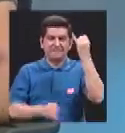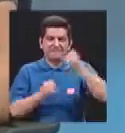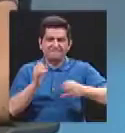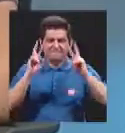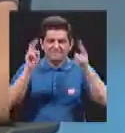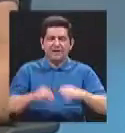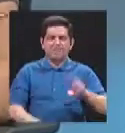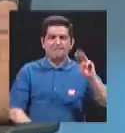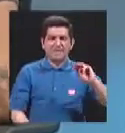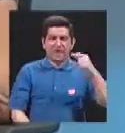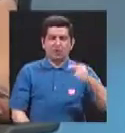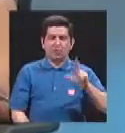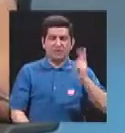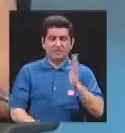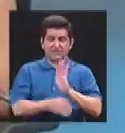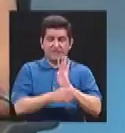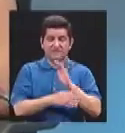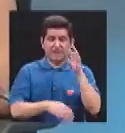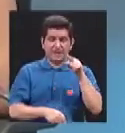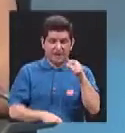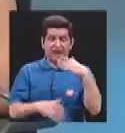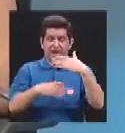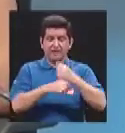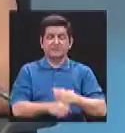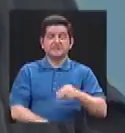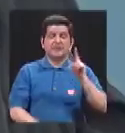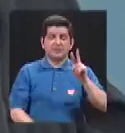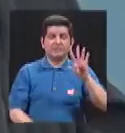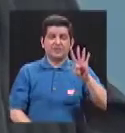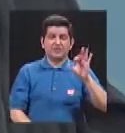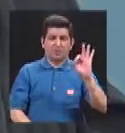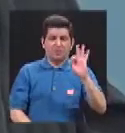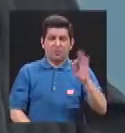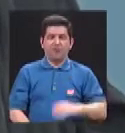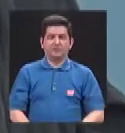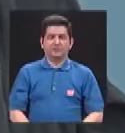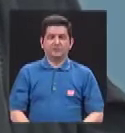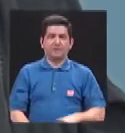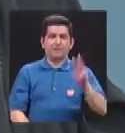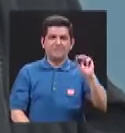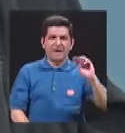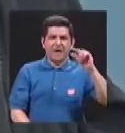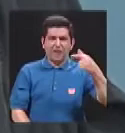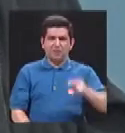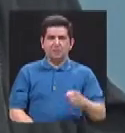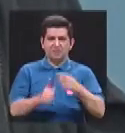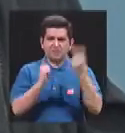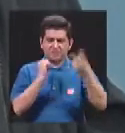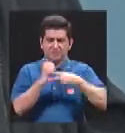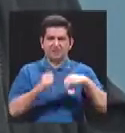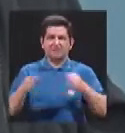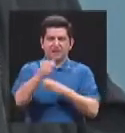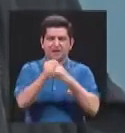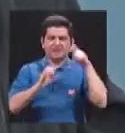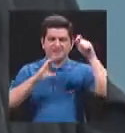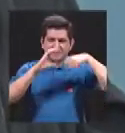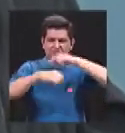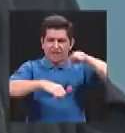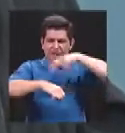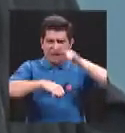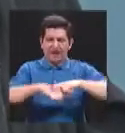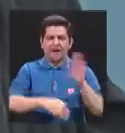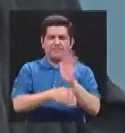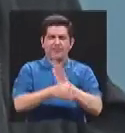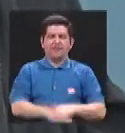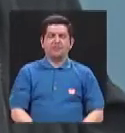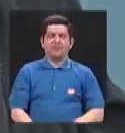Gómez, ya el tercer largometraje de Miguel Gómez. Ciertamente, el 24 de febrero, Miguel Gómez estrena en las salas de cine